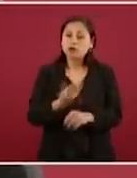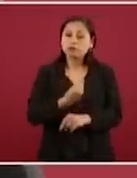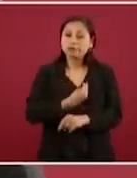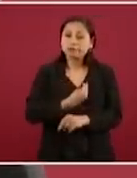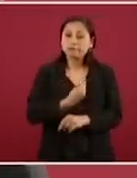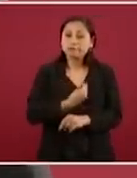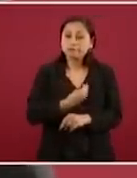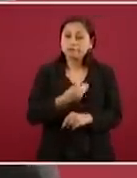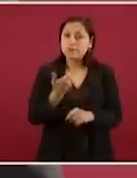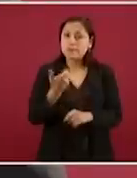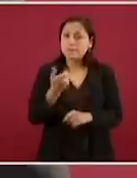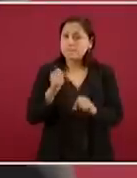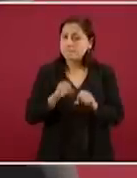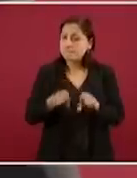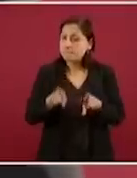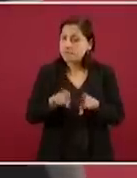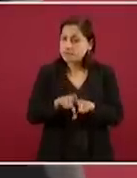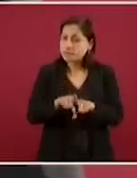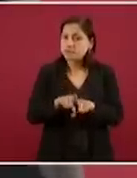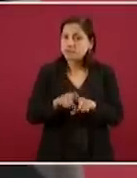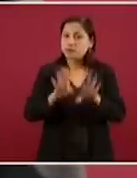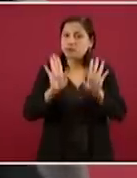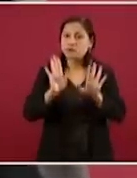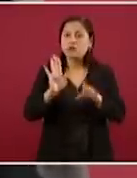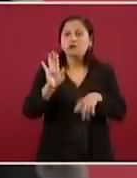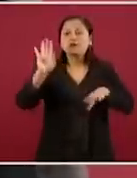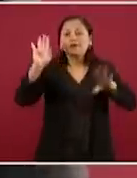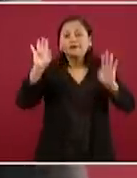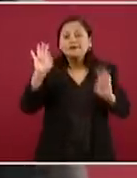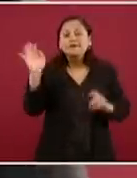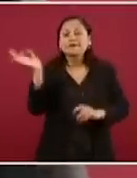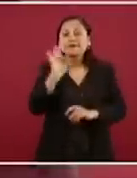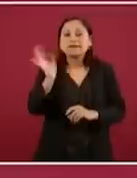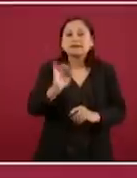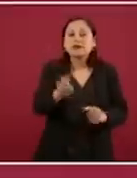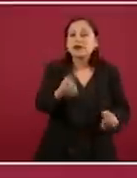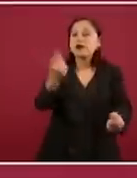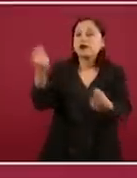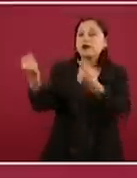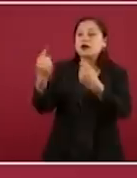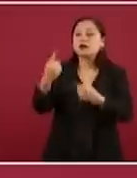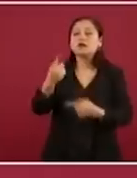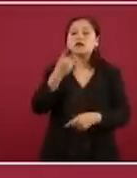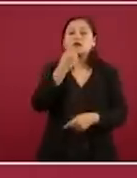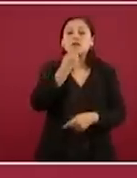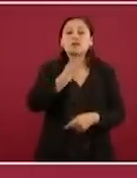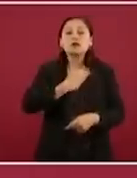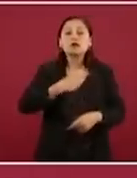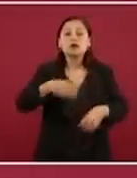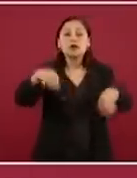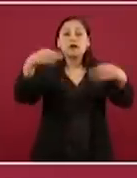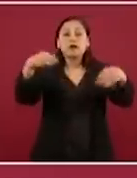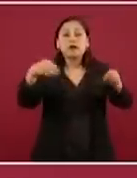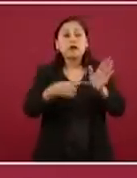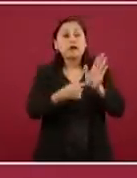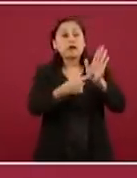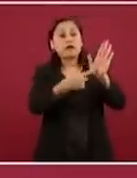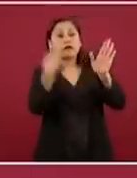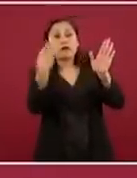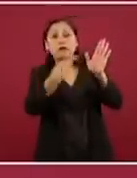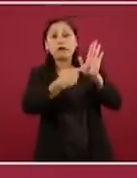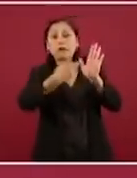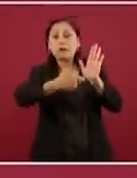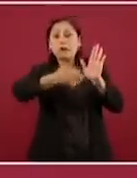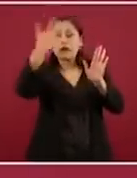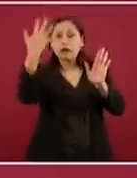Puede ser que por ahí salga alguien a decir, mi recibo me vino más elevado.